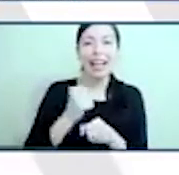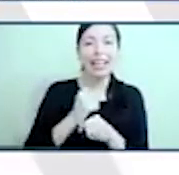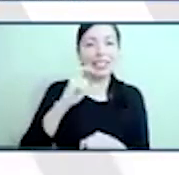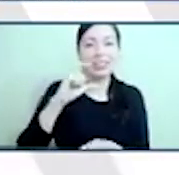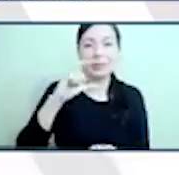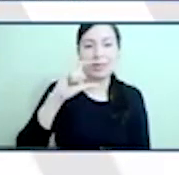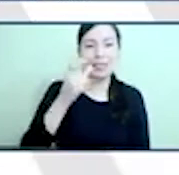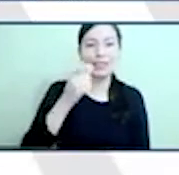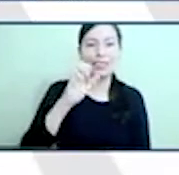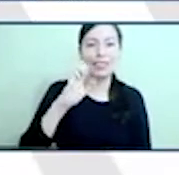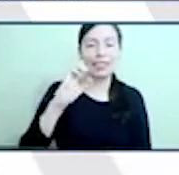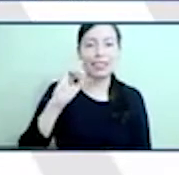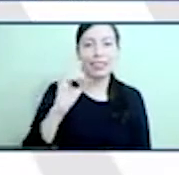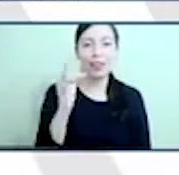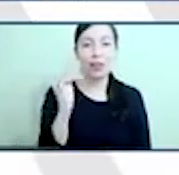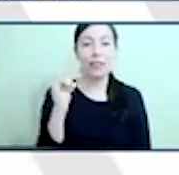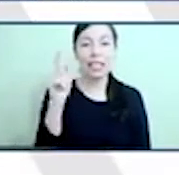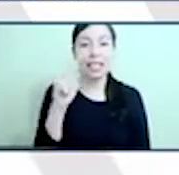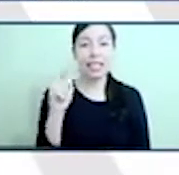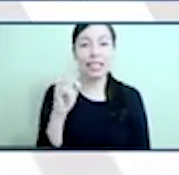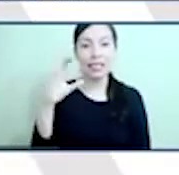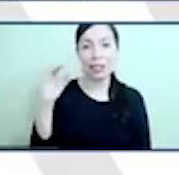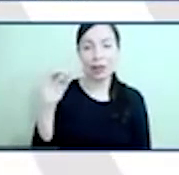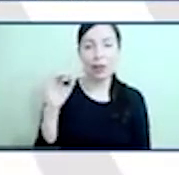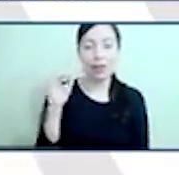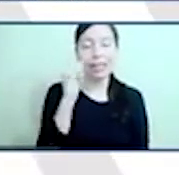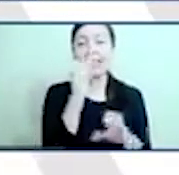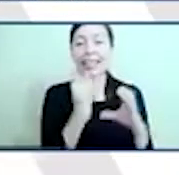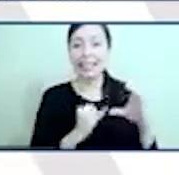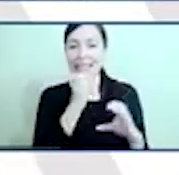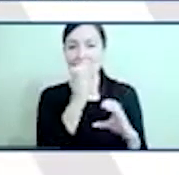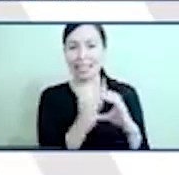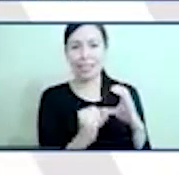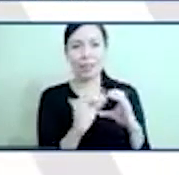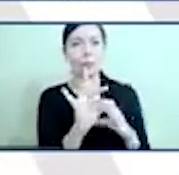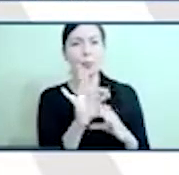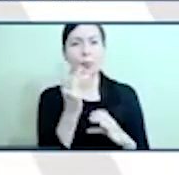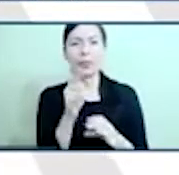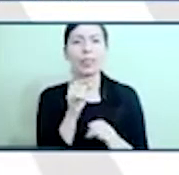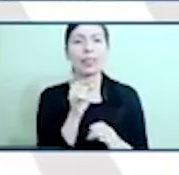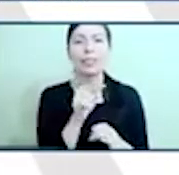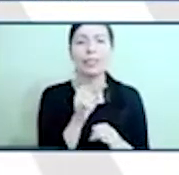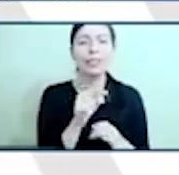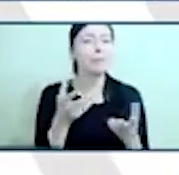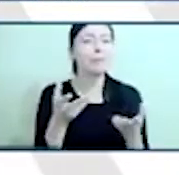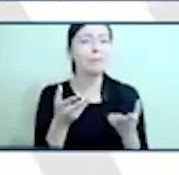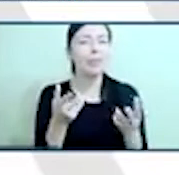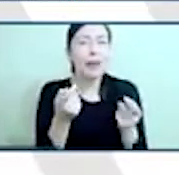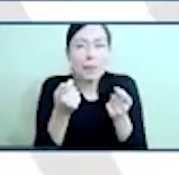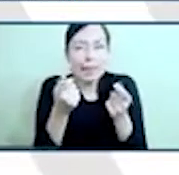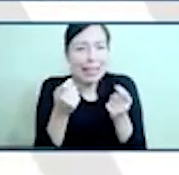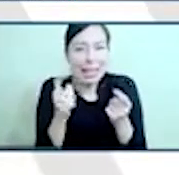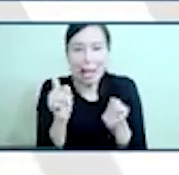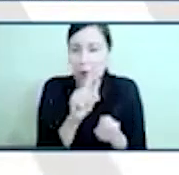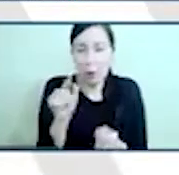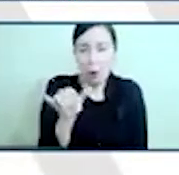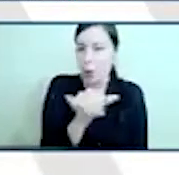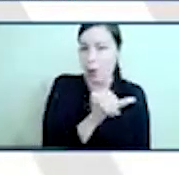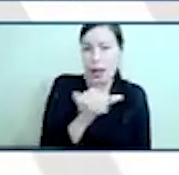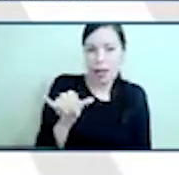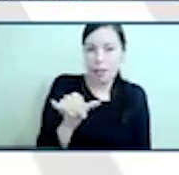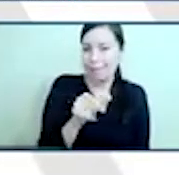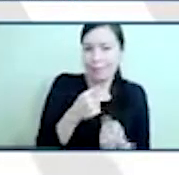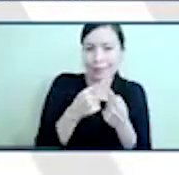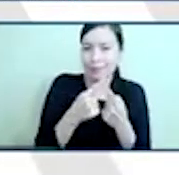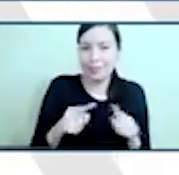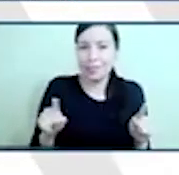Internacional. Ustedes pueden darse cuenta por qué me llamaron la atención estas estampillas. Son muy parecidas, pero no son iguales,